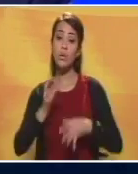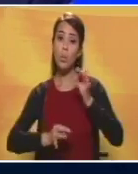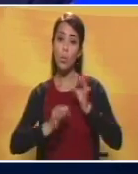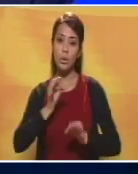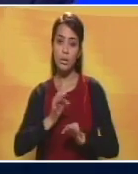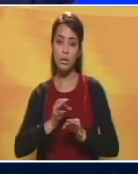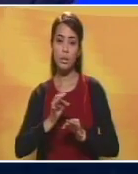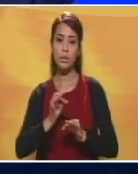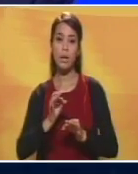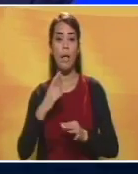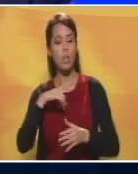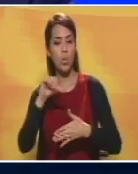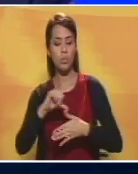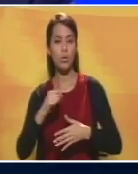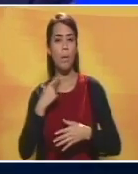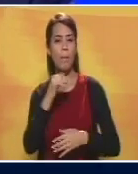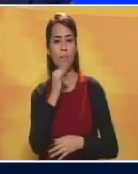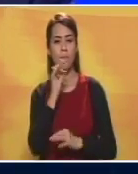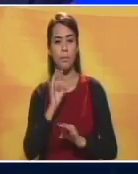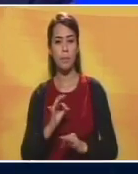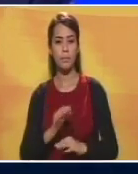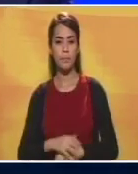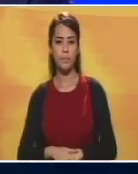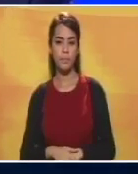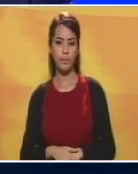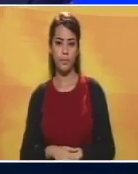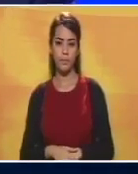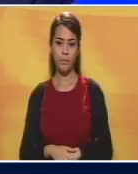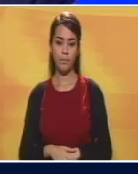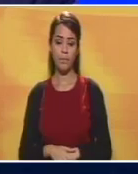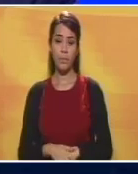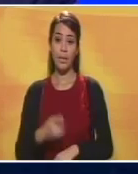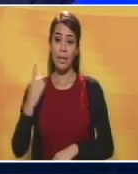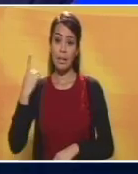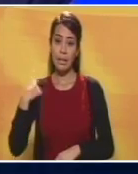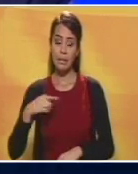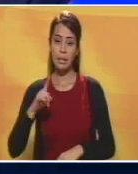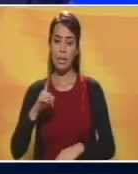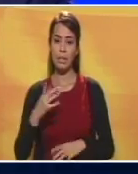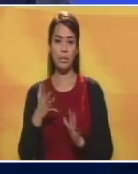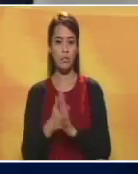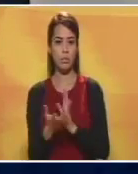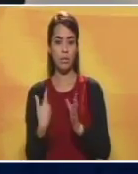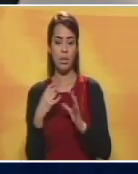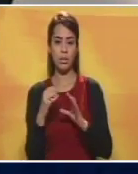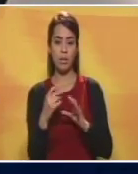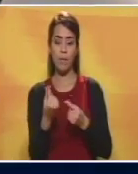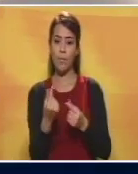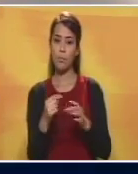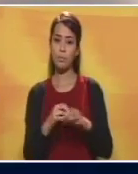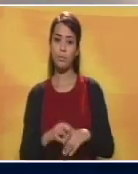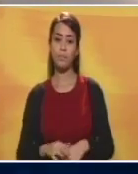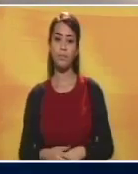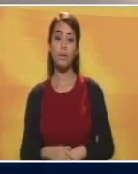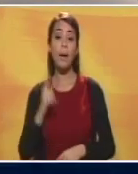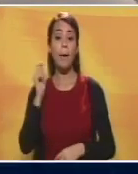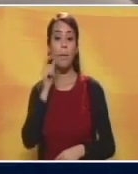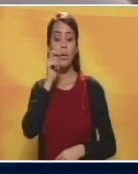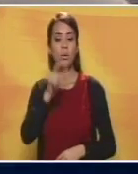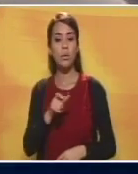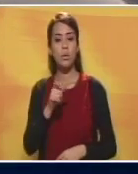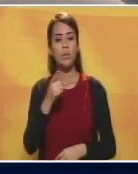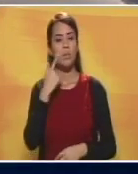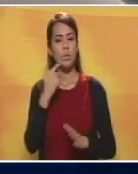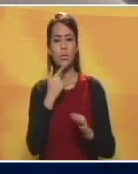jurídicas norteamericanas para informarles de que tiene visos de nulidad ese fondo. El parlamentario desestimó